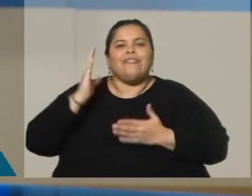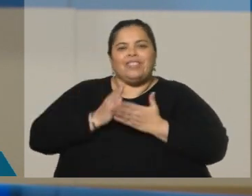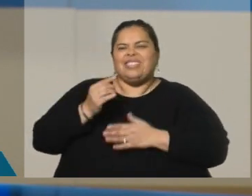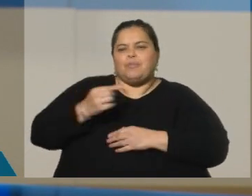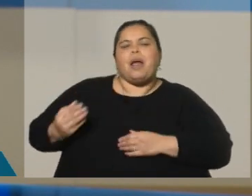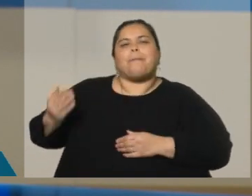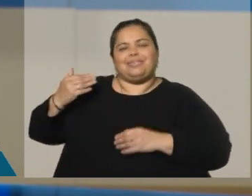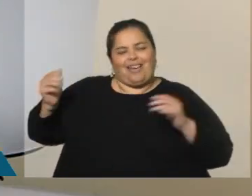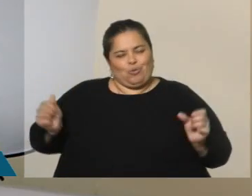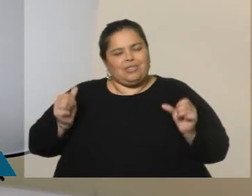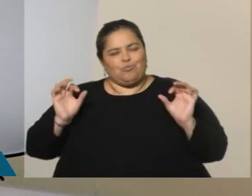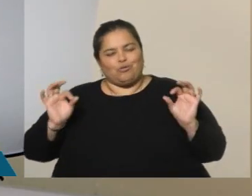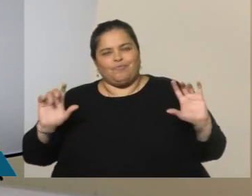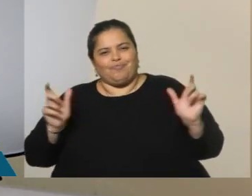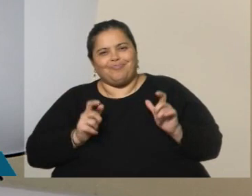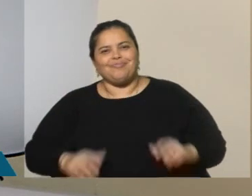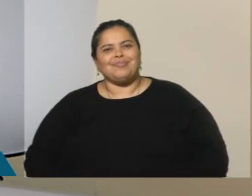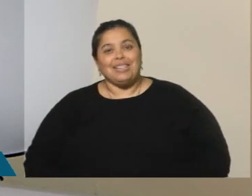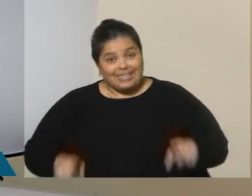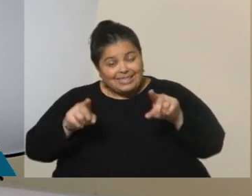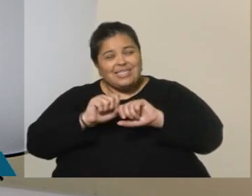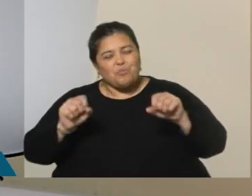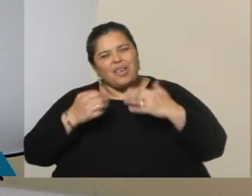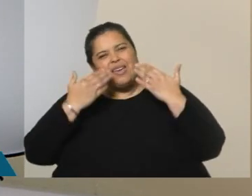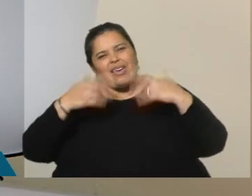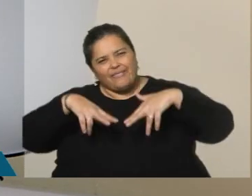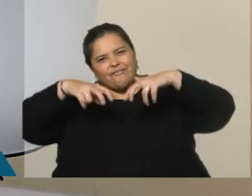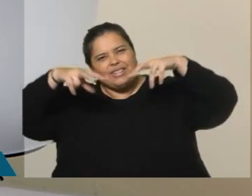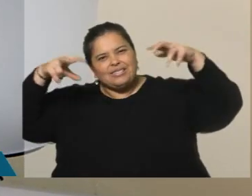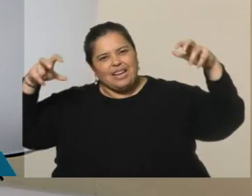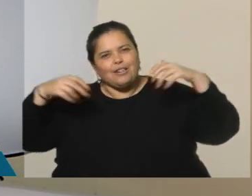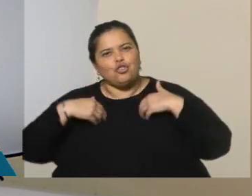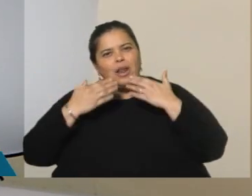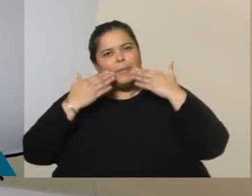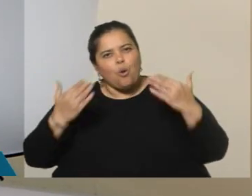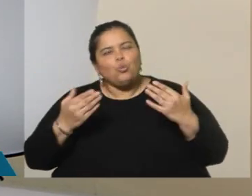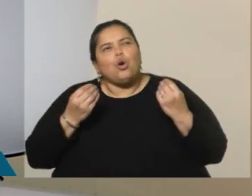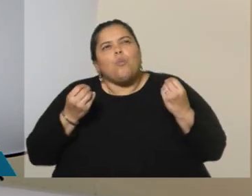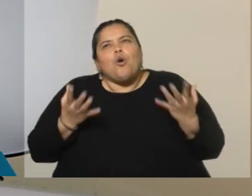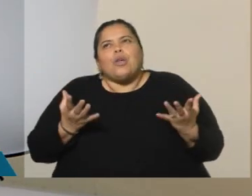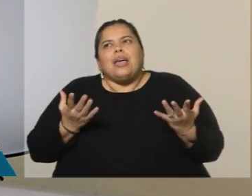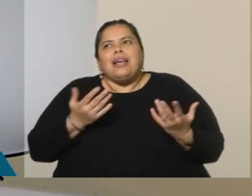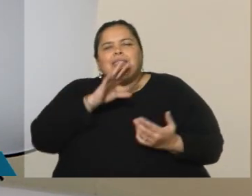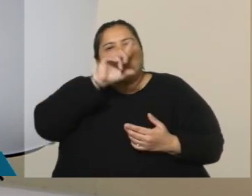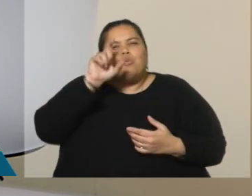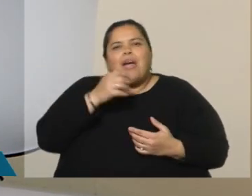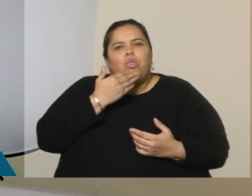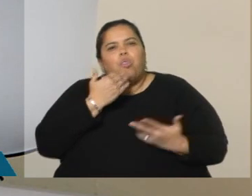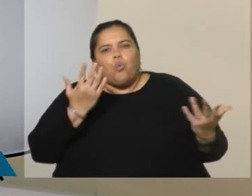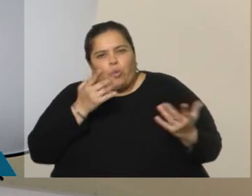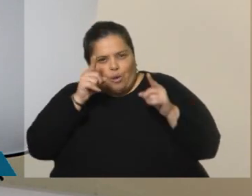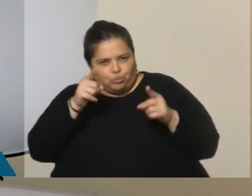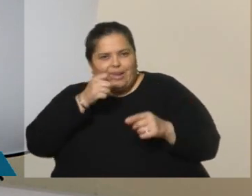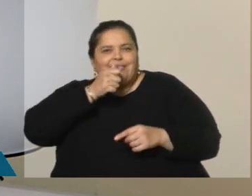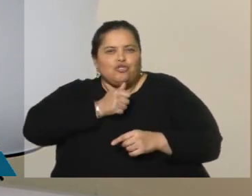reciente nos vamos a ir metiendo en eso y se puede investigar le pregunto porque me parece que es una duda válida usted es historiador se